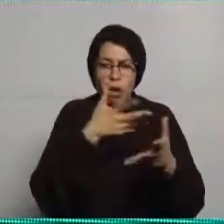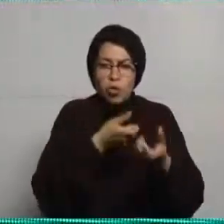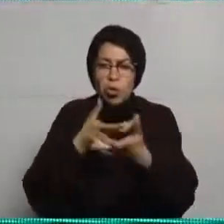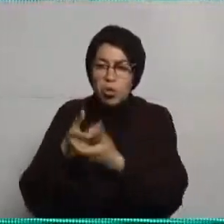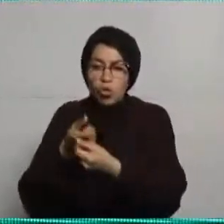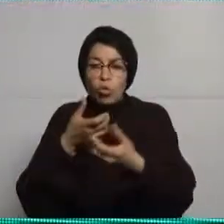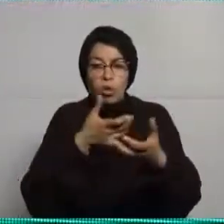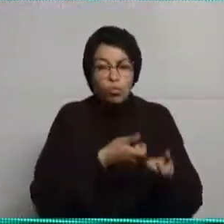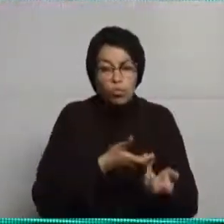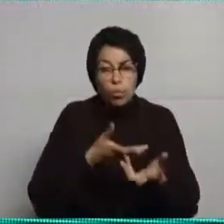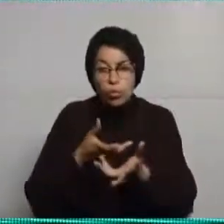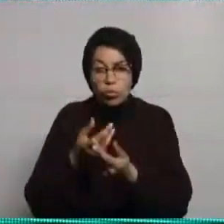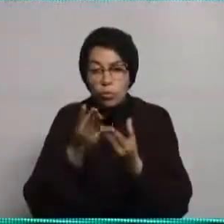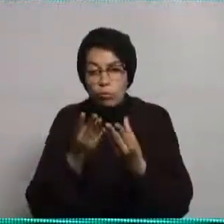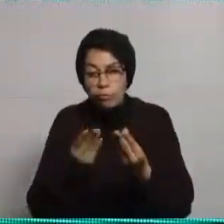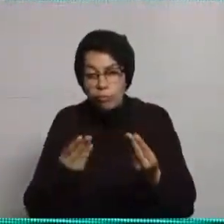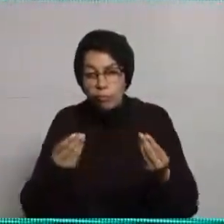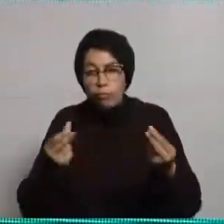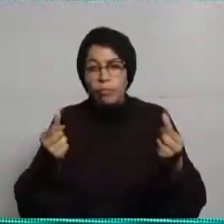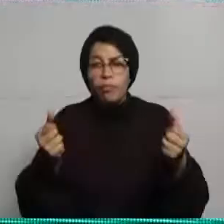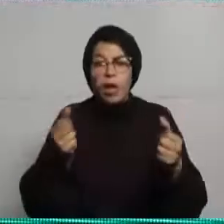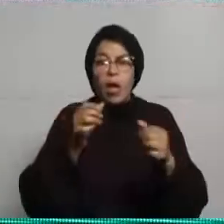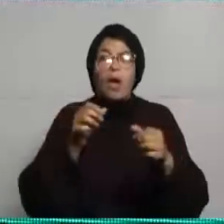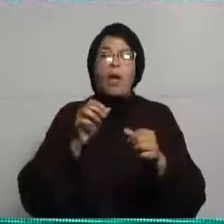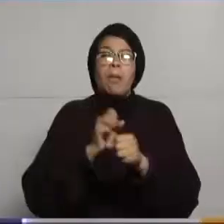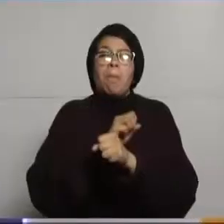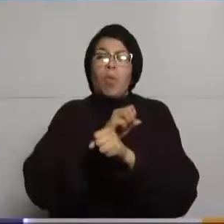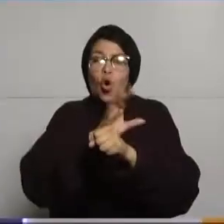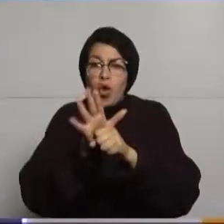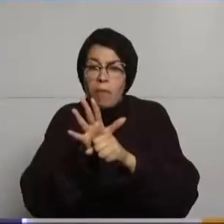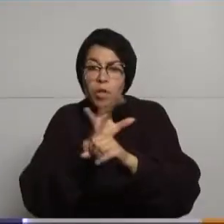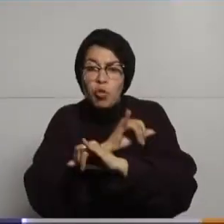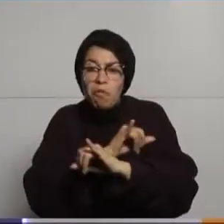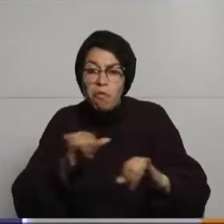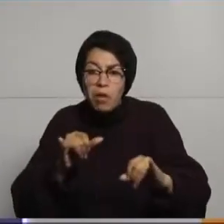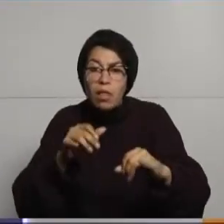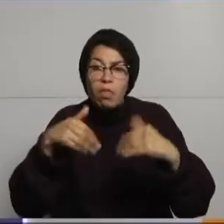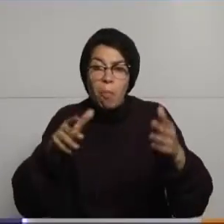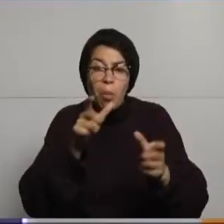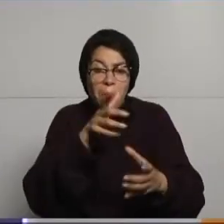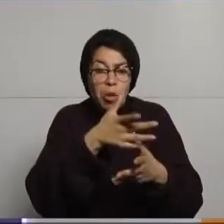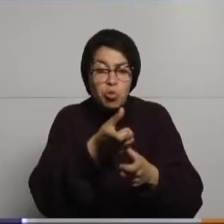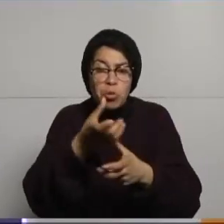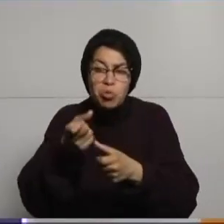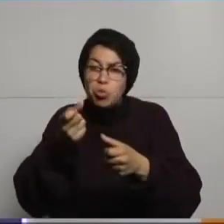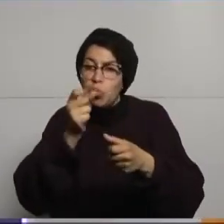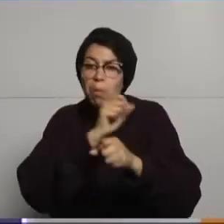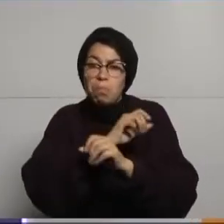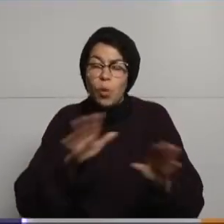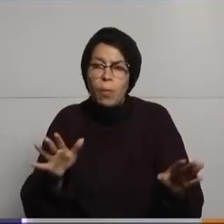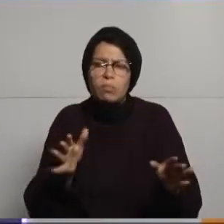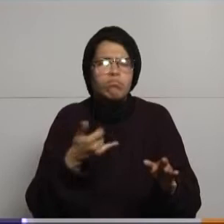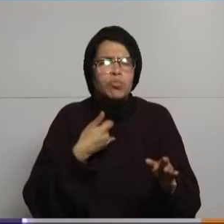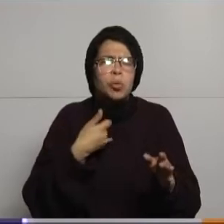Yo estoy convencido que la rápida respuesta que hubo en Uruguay, la fortaleza de la sociedad civil, la fortaleza de las